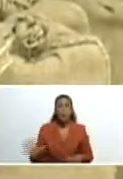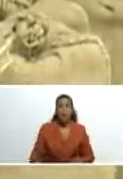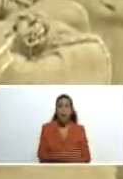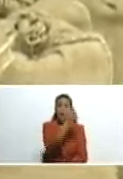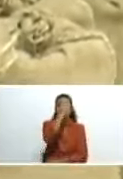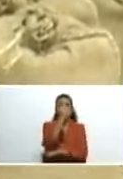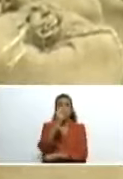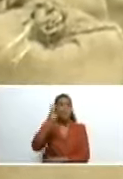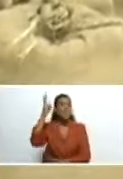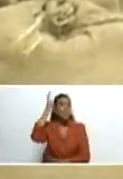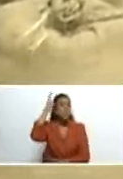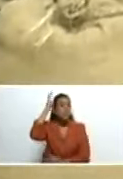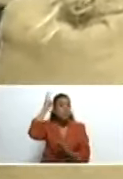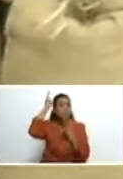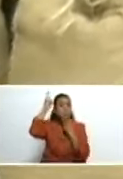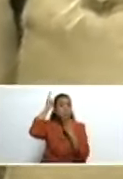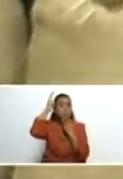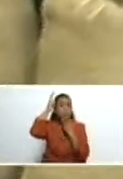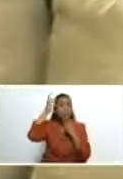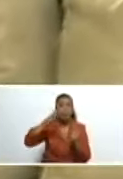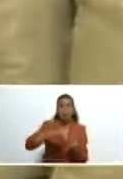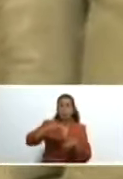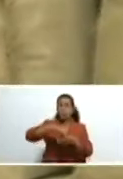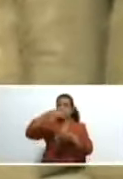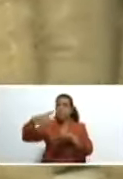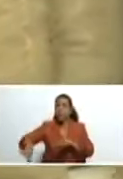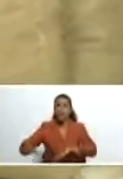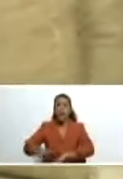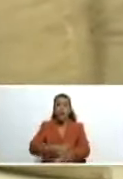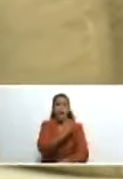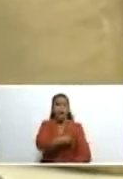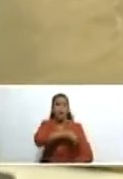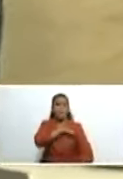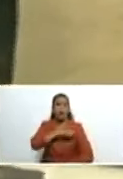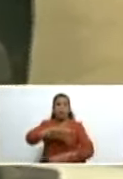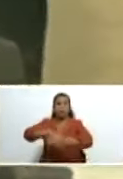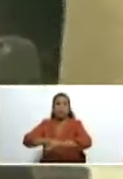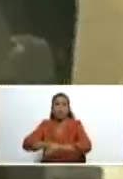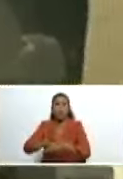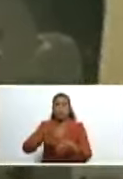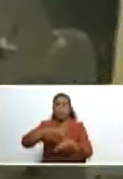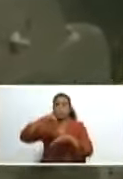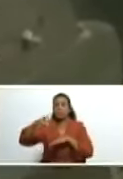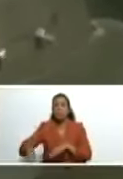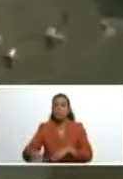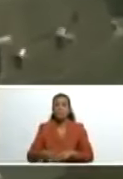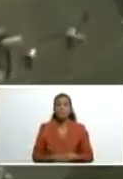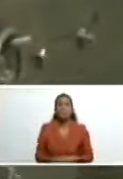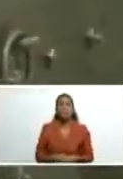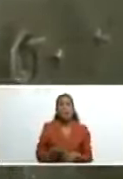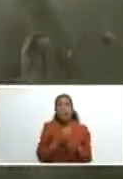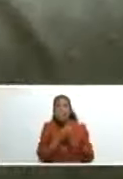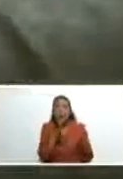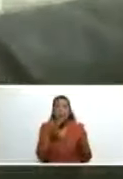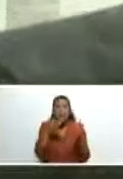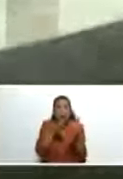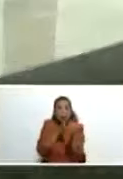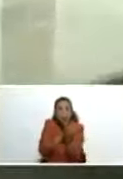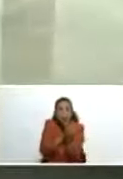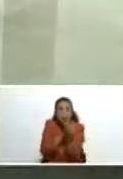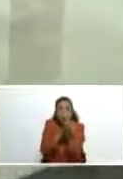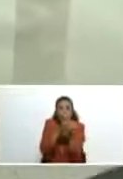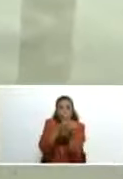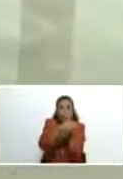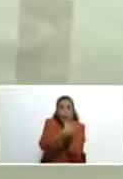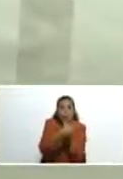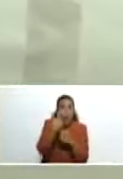resistencia indígena y la descolonización de América. ¿Qué más me puedes decir? Mira estos pasadizos secretos. Primera vez